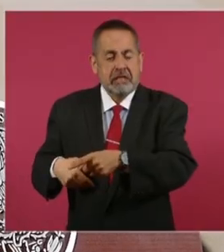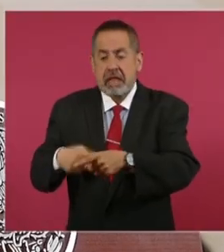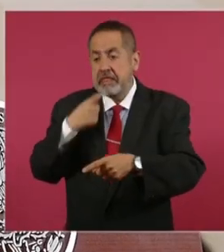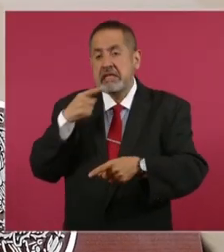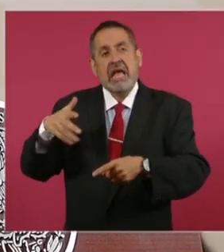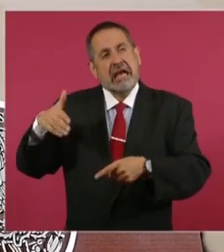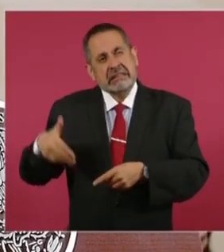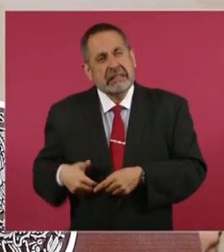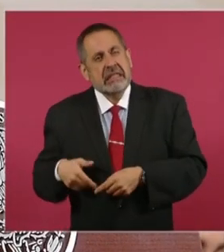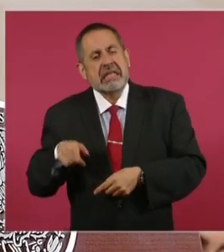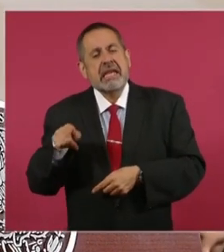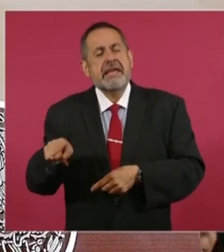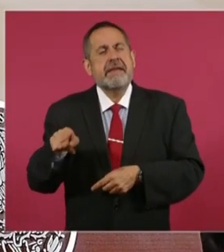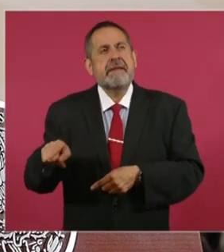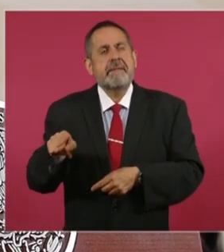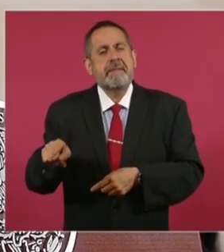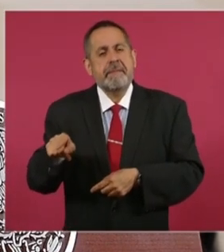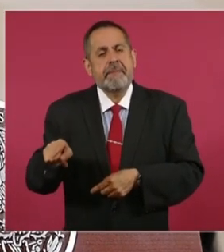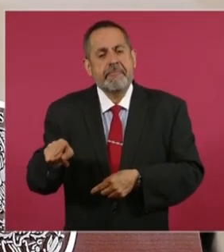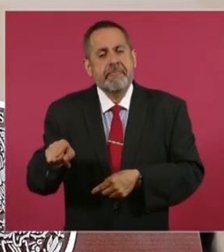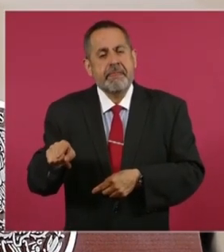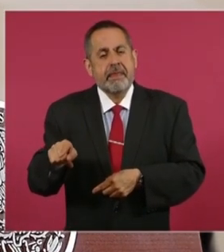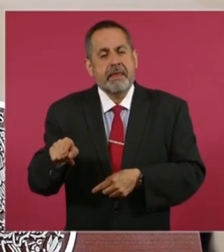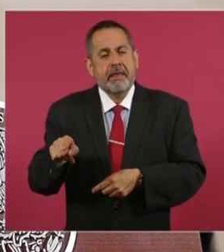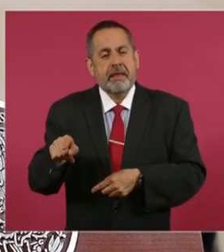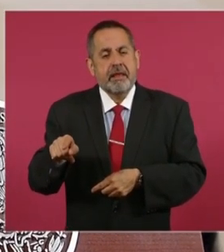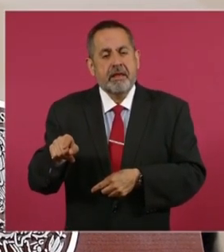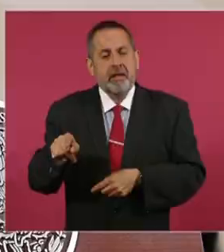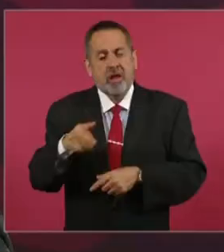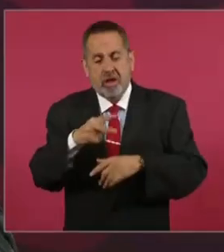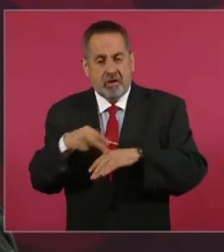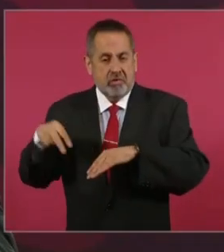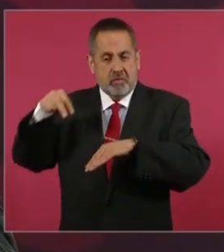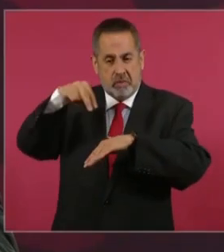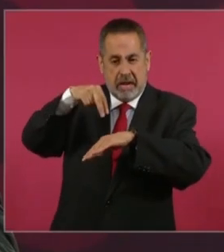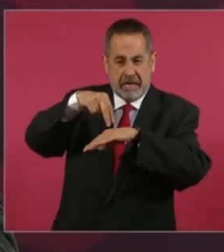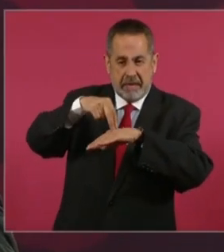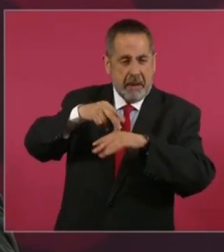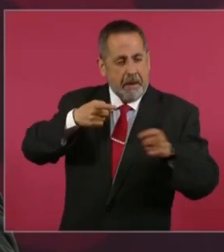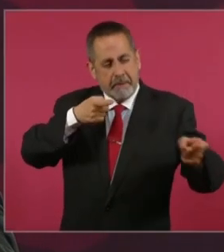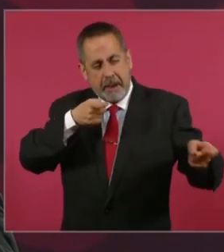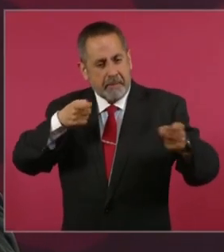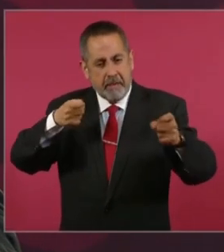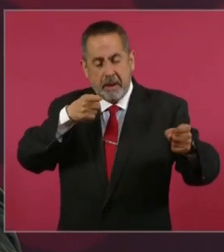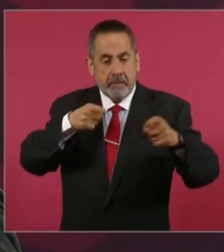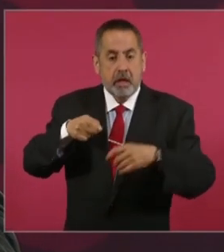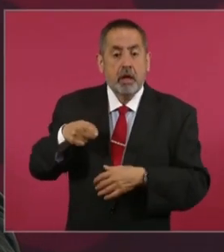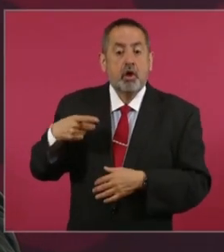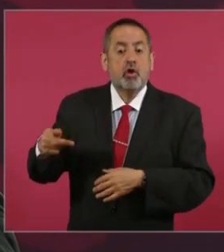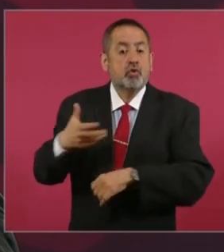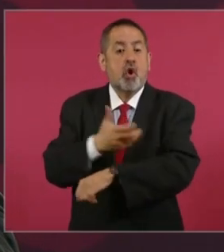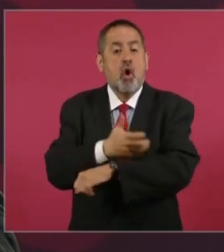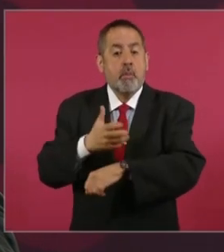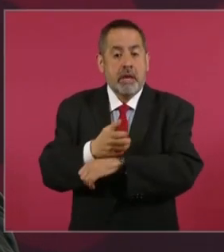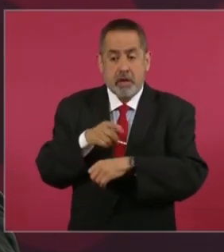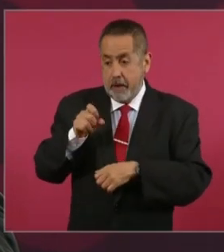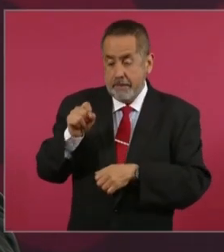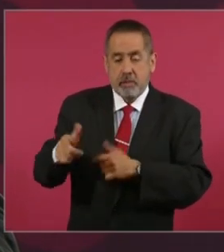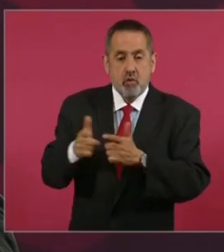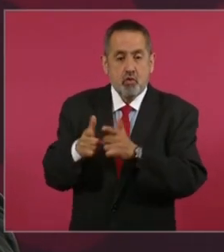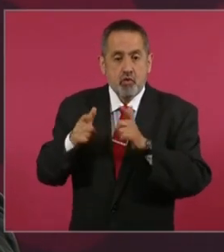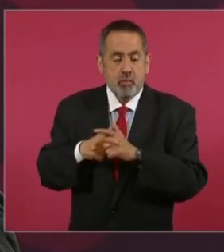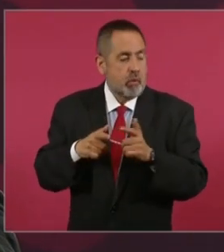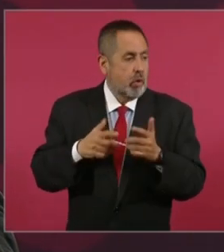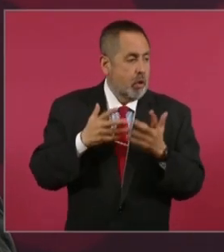arriba, era un enfrentamiento armado y un compañero también del mismo